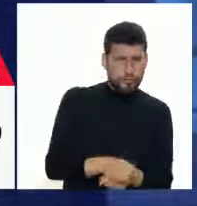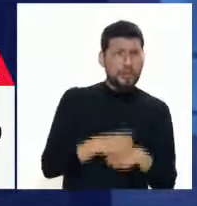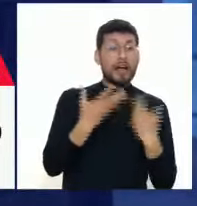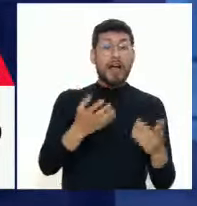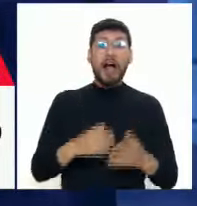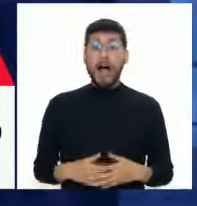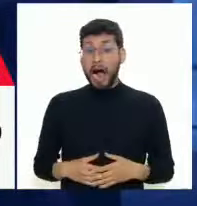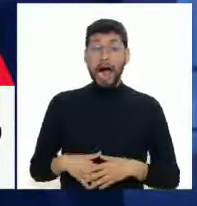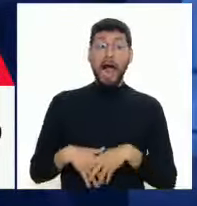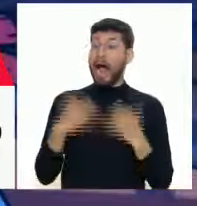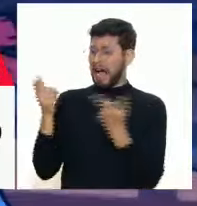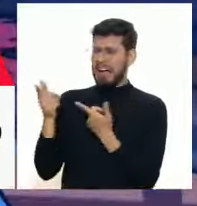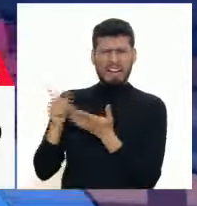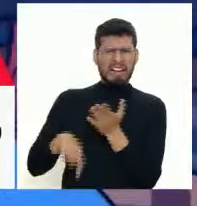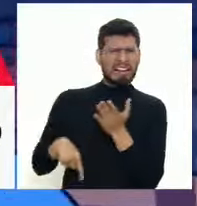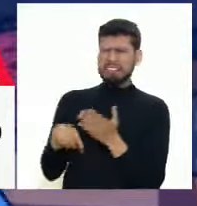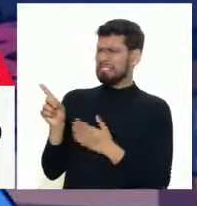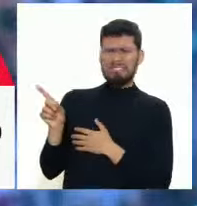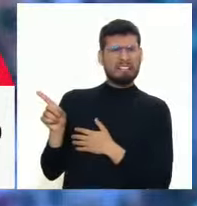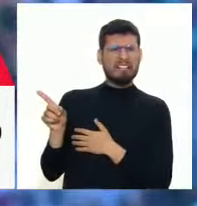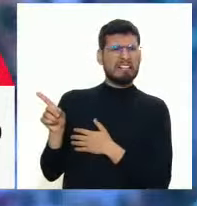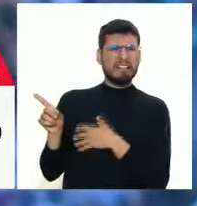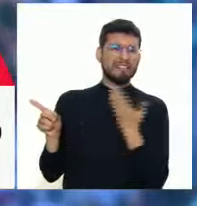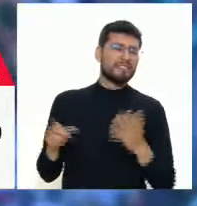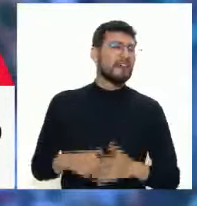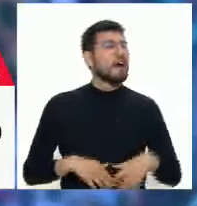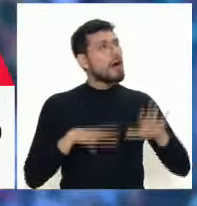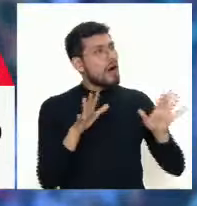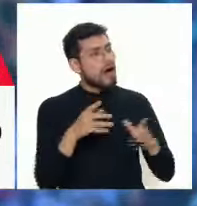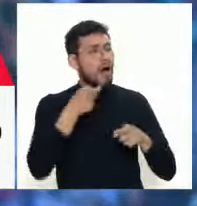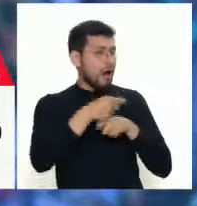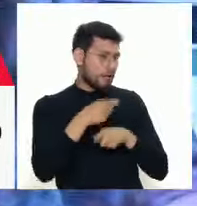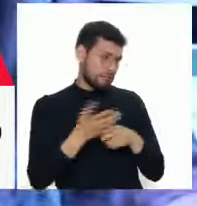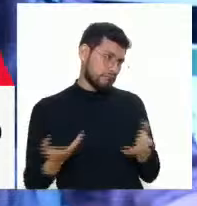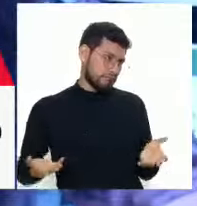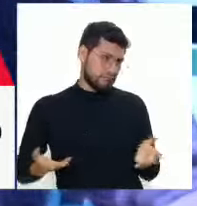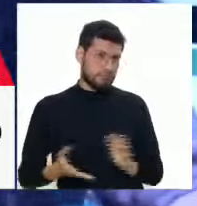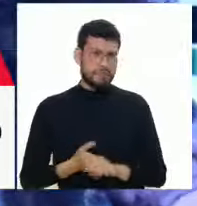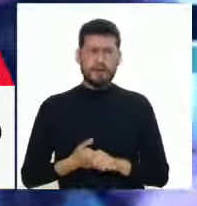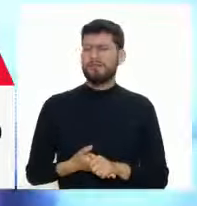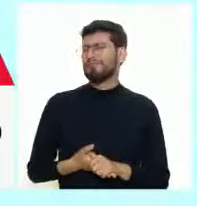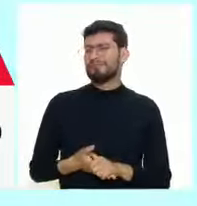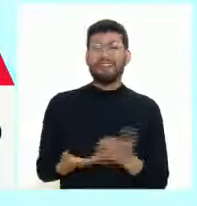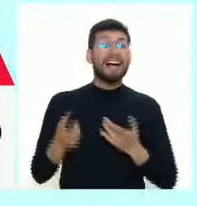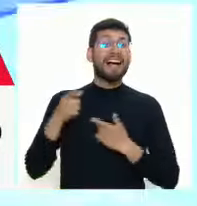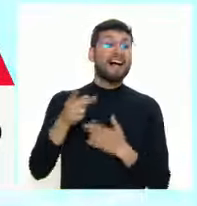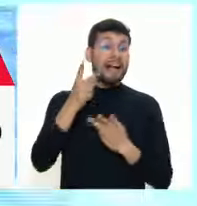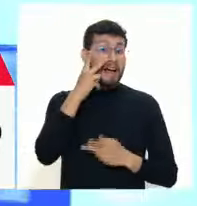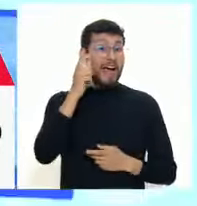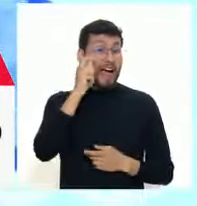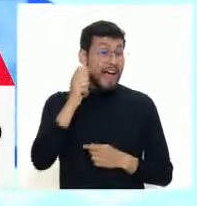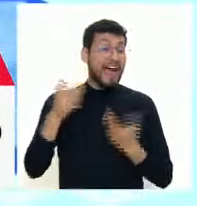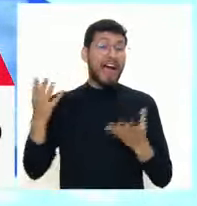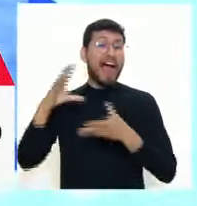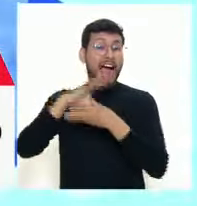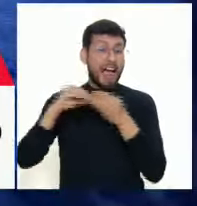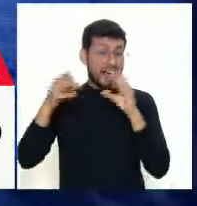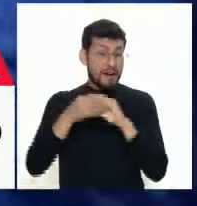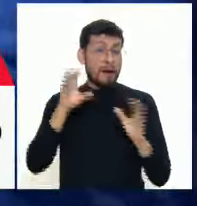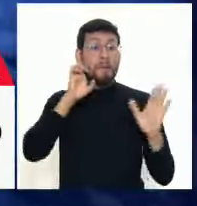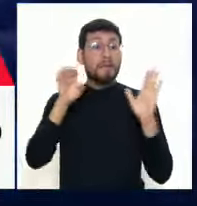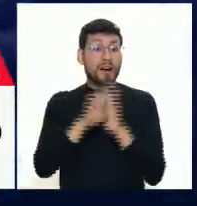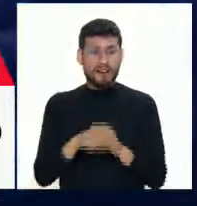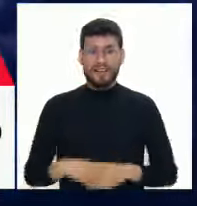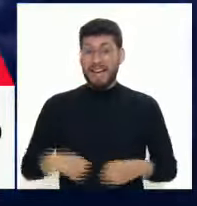fase... ¿Qué es eso que está en la pantalla? Ay, chicos, es una broma. Hemos sido testigos de momentos históricos, como